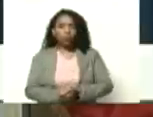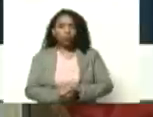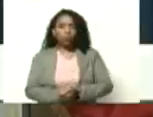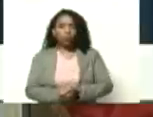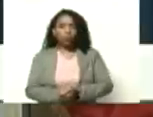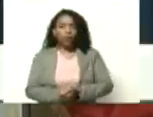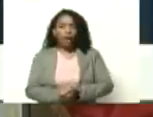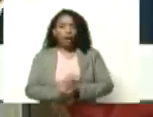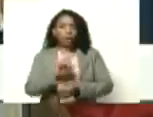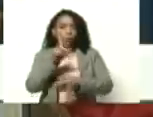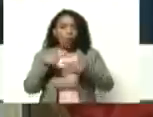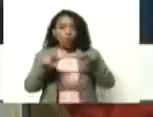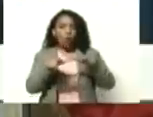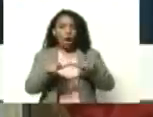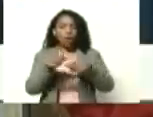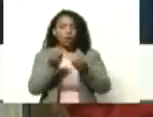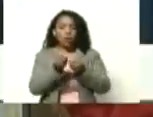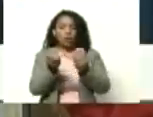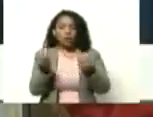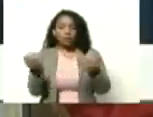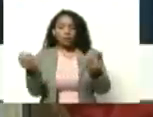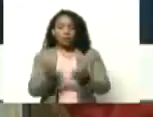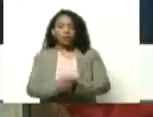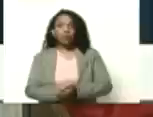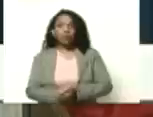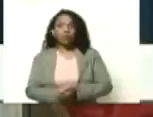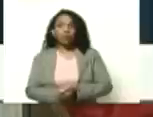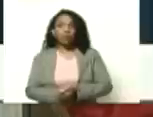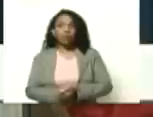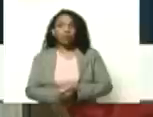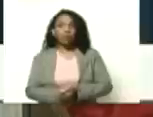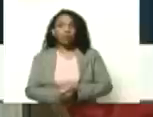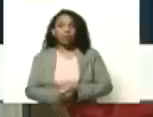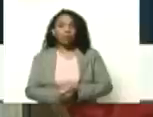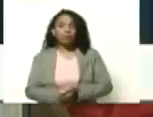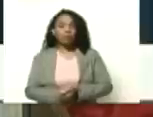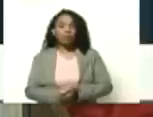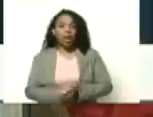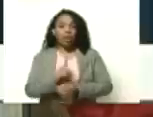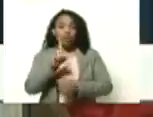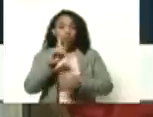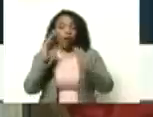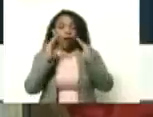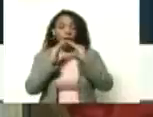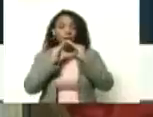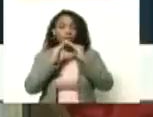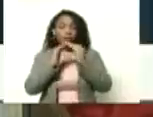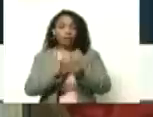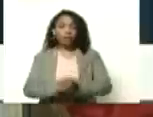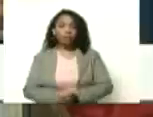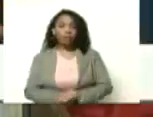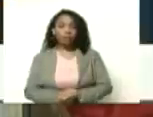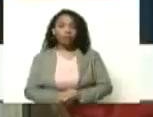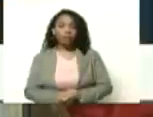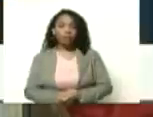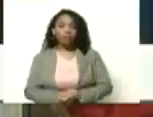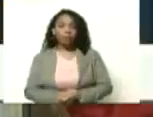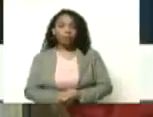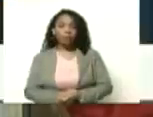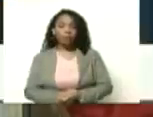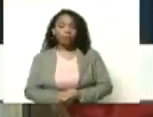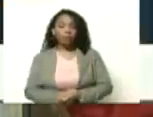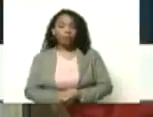de un lugar de un jardín de una finca o de un